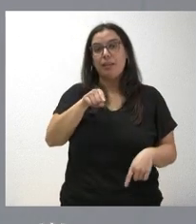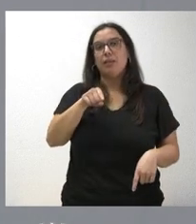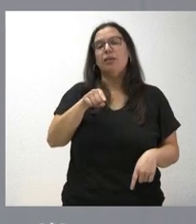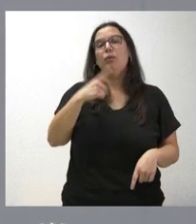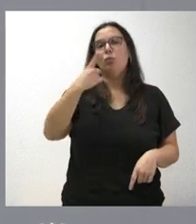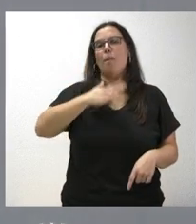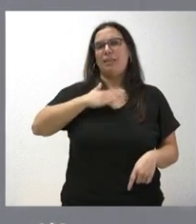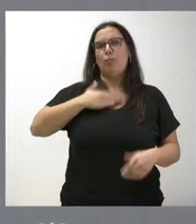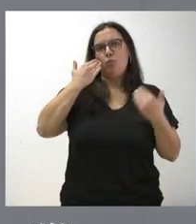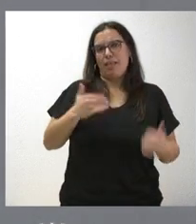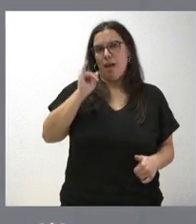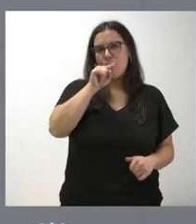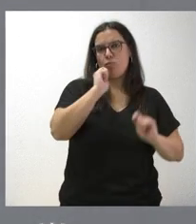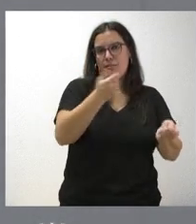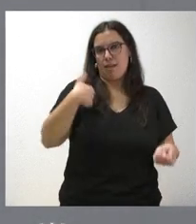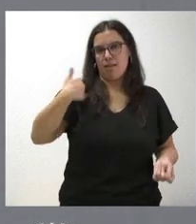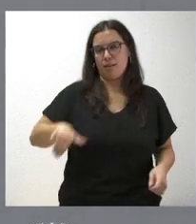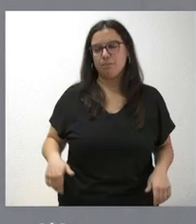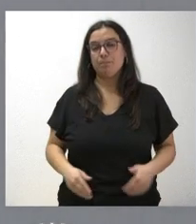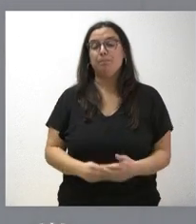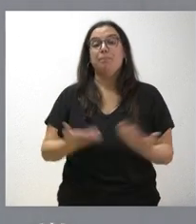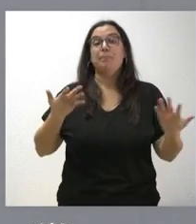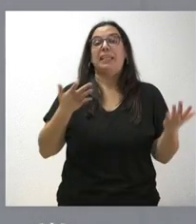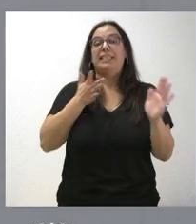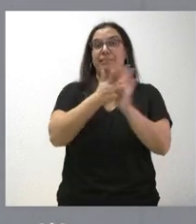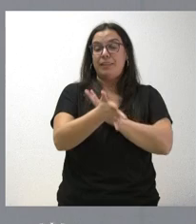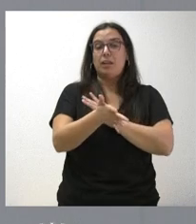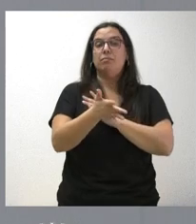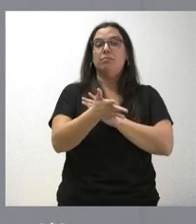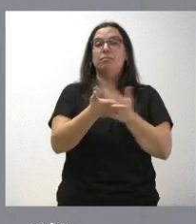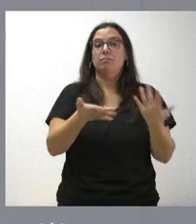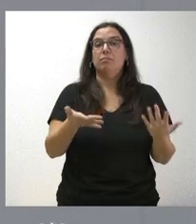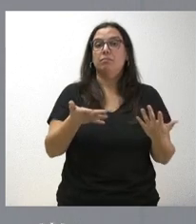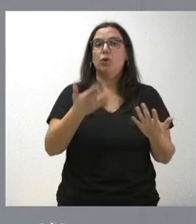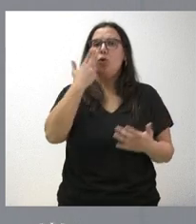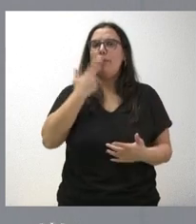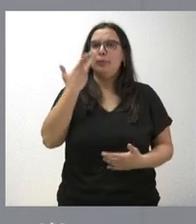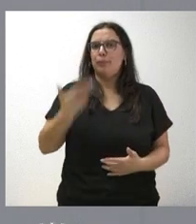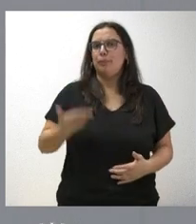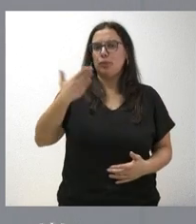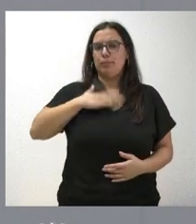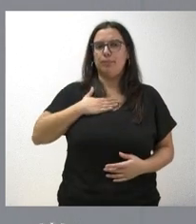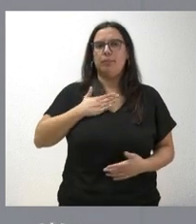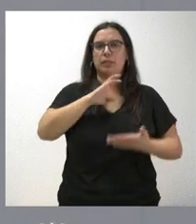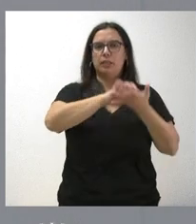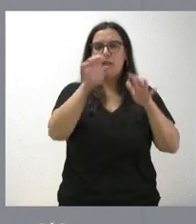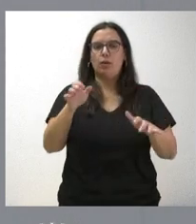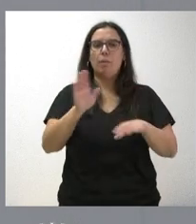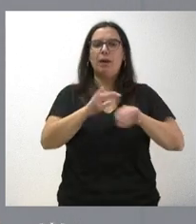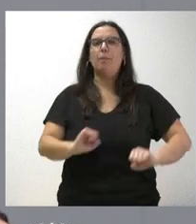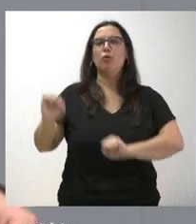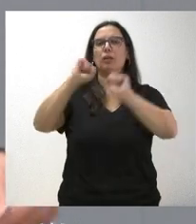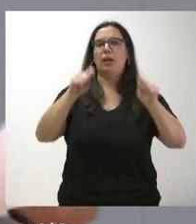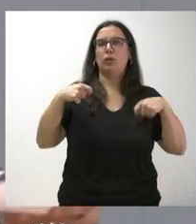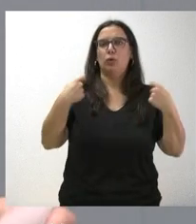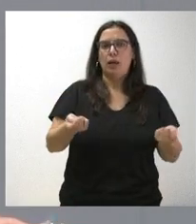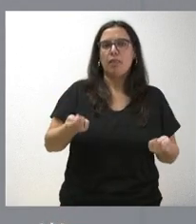la humanidad por tanto un importante compromiso de Castilla León con la protección de la naturaleza